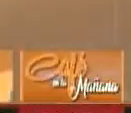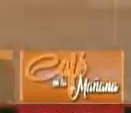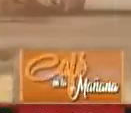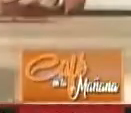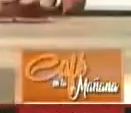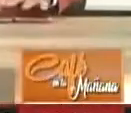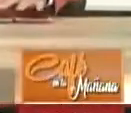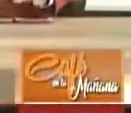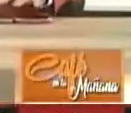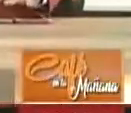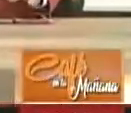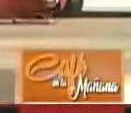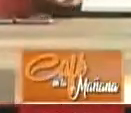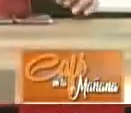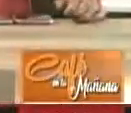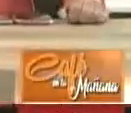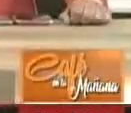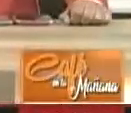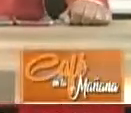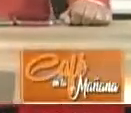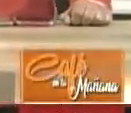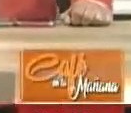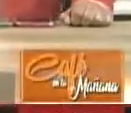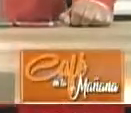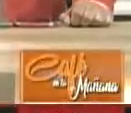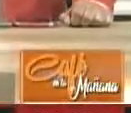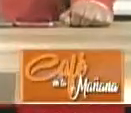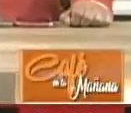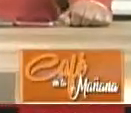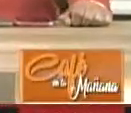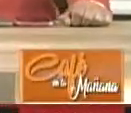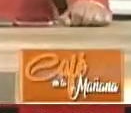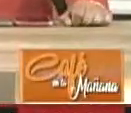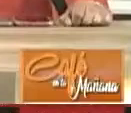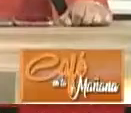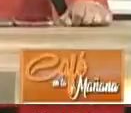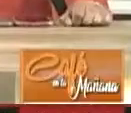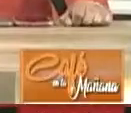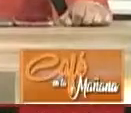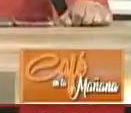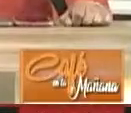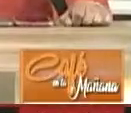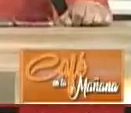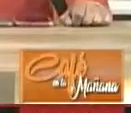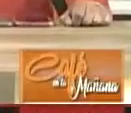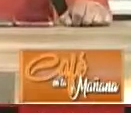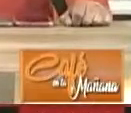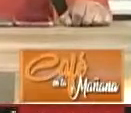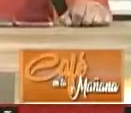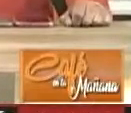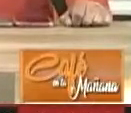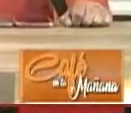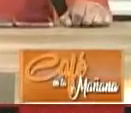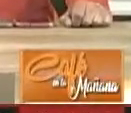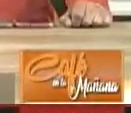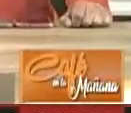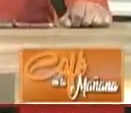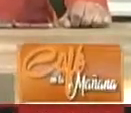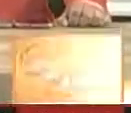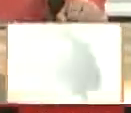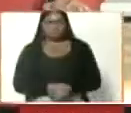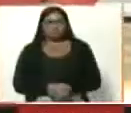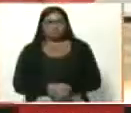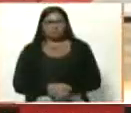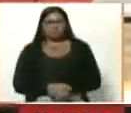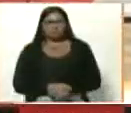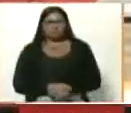festival. Bueno, fíjense, este festival, de este concurso de pesebres, se hizo el lanzamiento desde precisamente desde